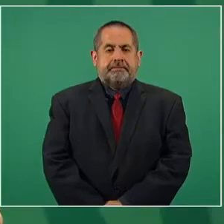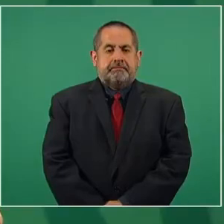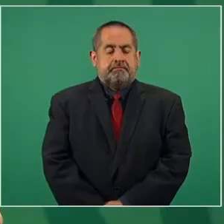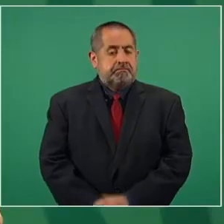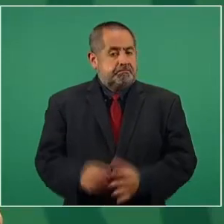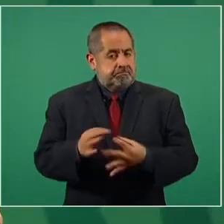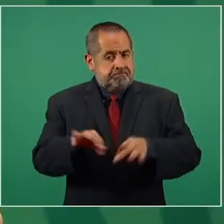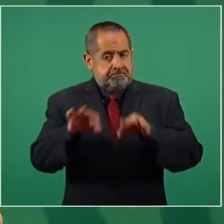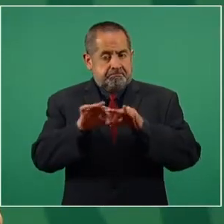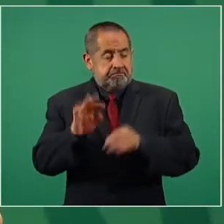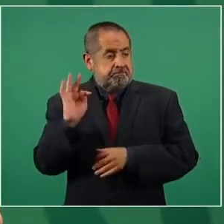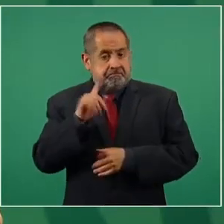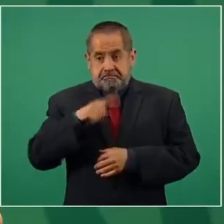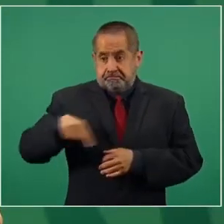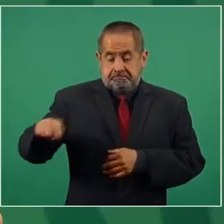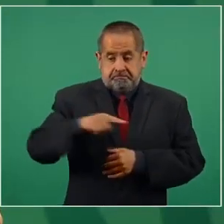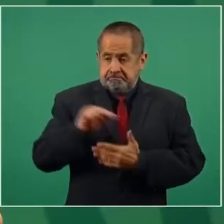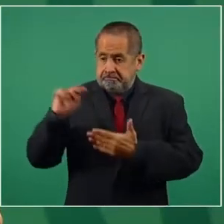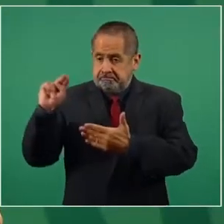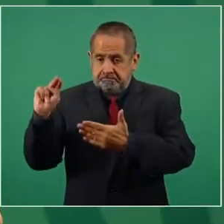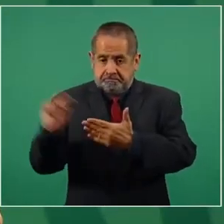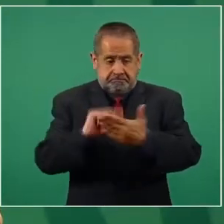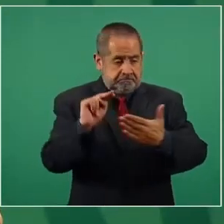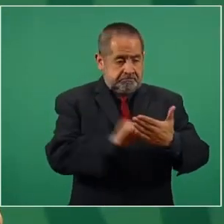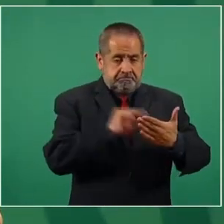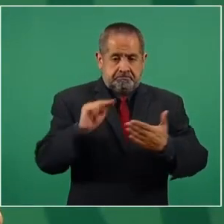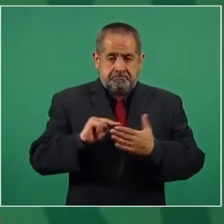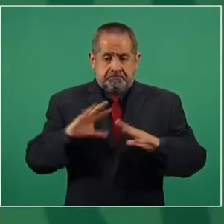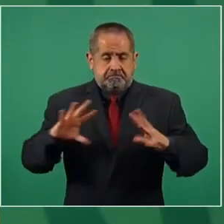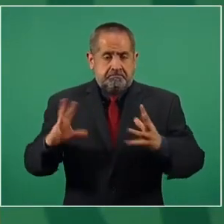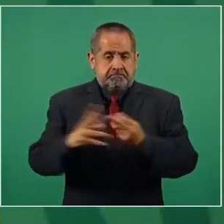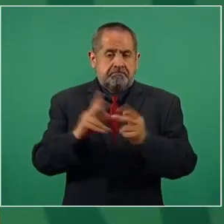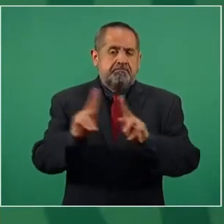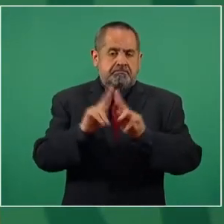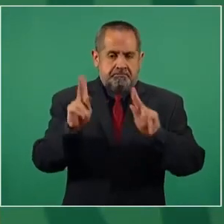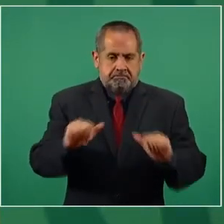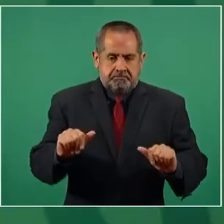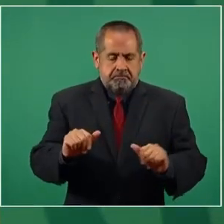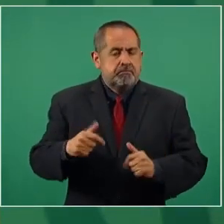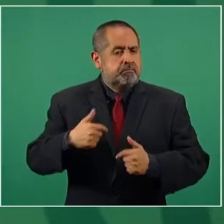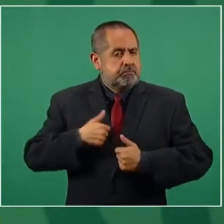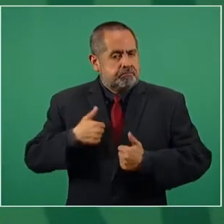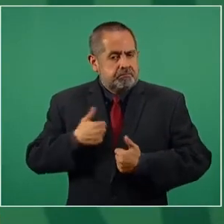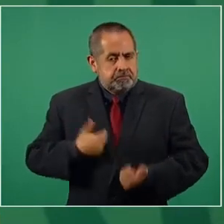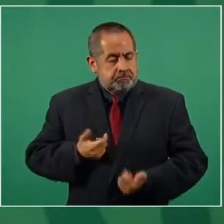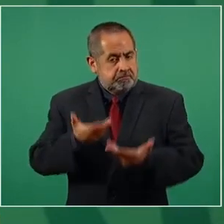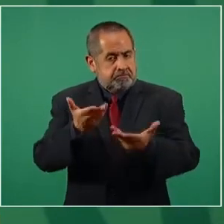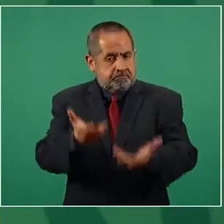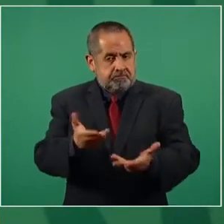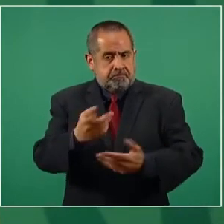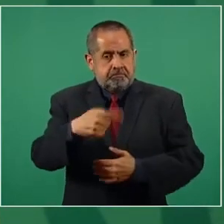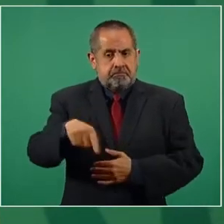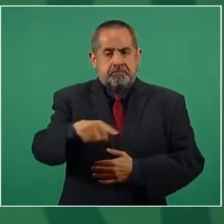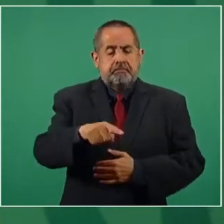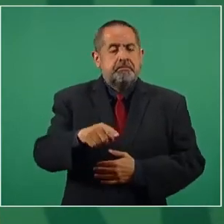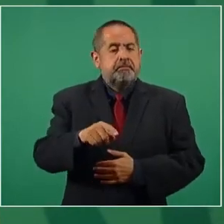suscribir un acuerdo de paz. Y yo les ofrezco